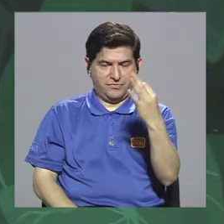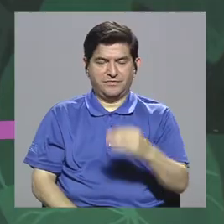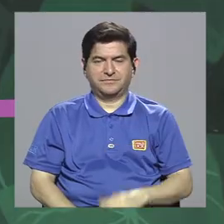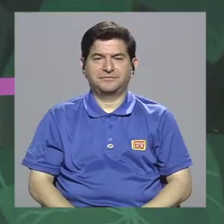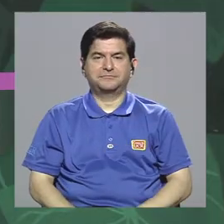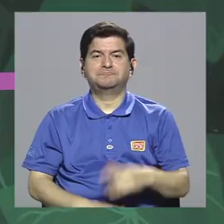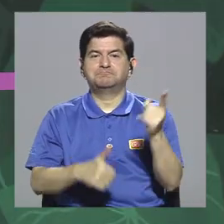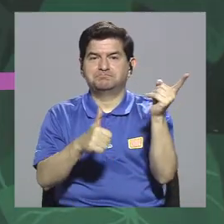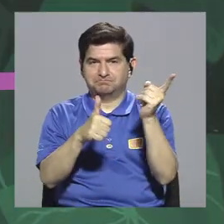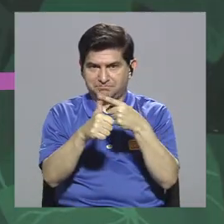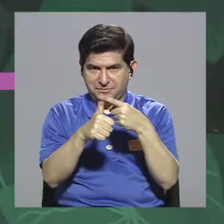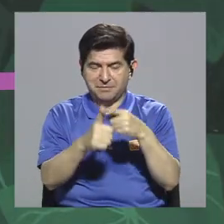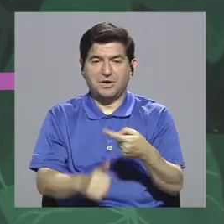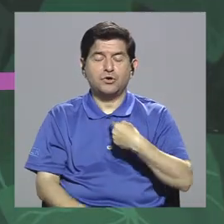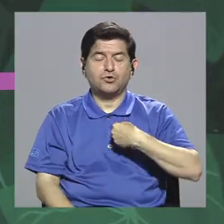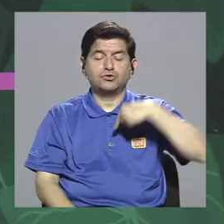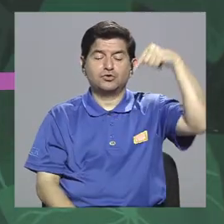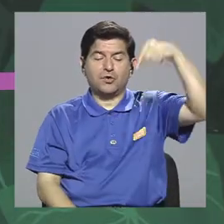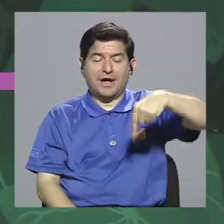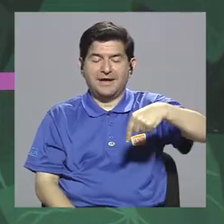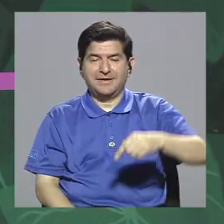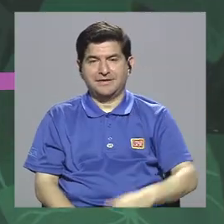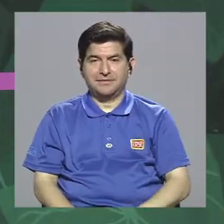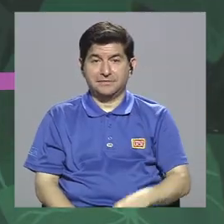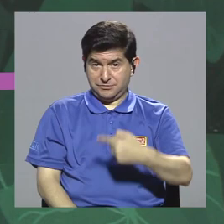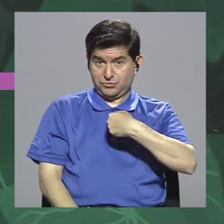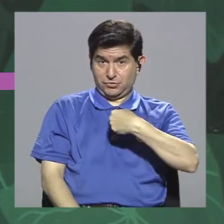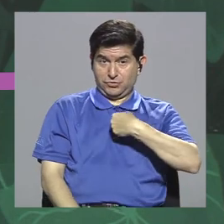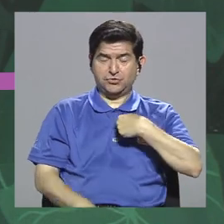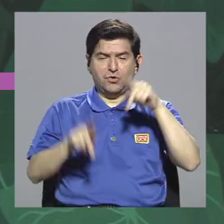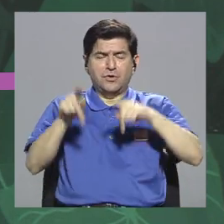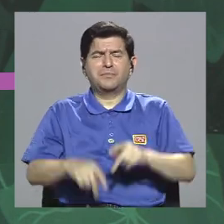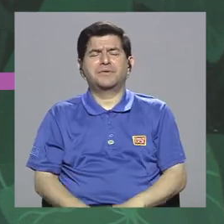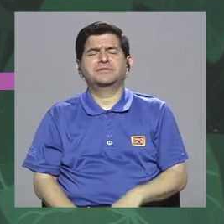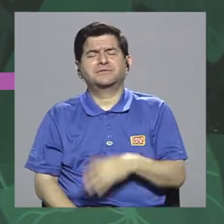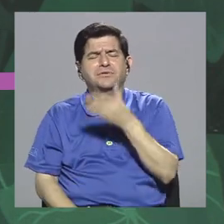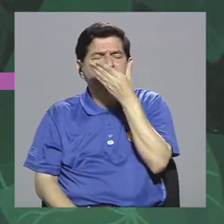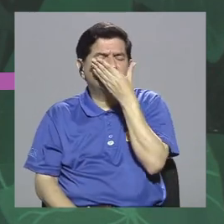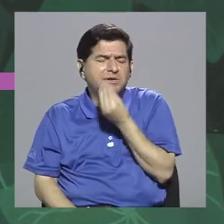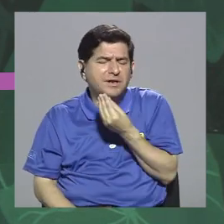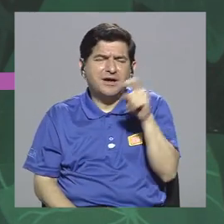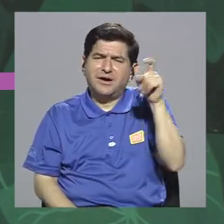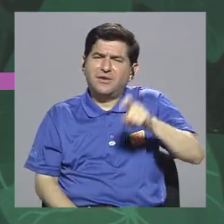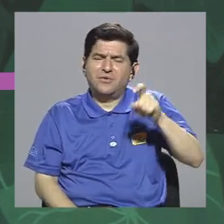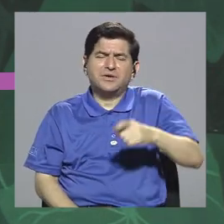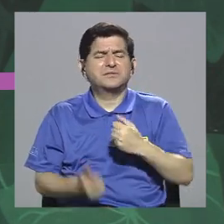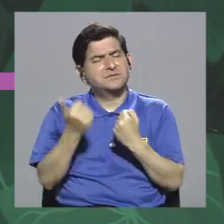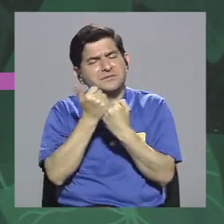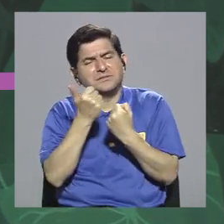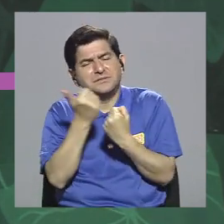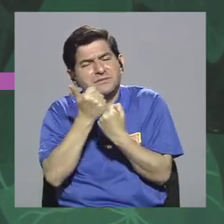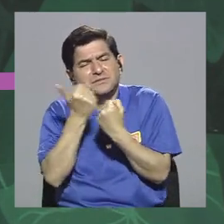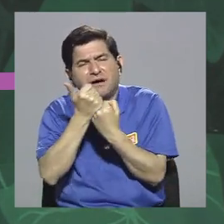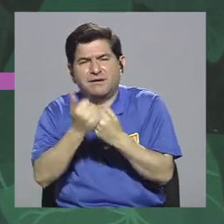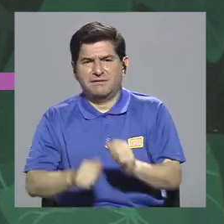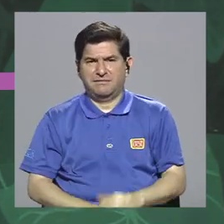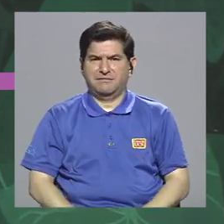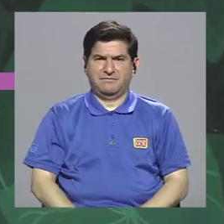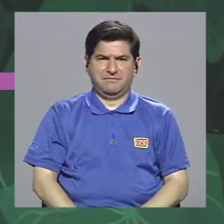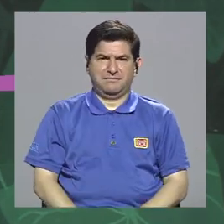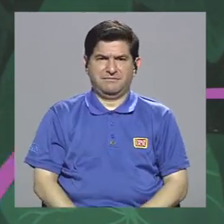nombre viaja como en dos vías. Primero que todo, un aquí estoy yo, ¿verdad? El que sufro, el